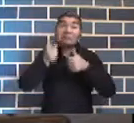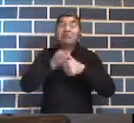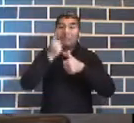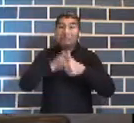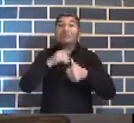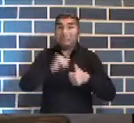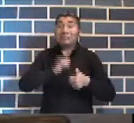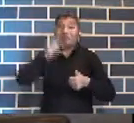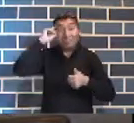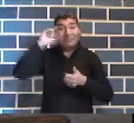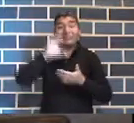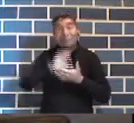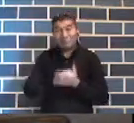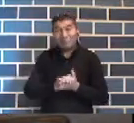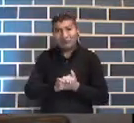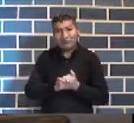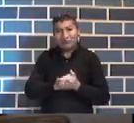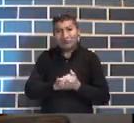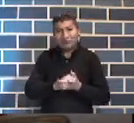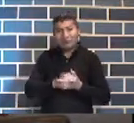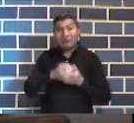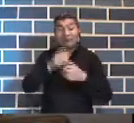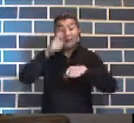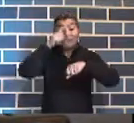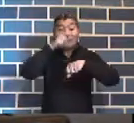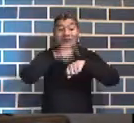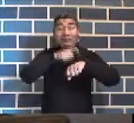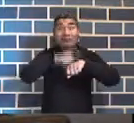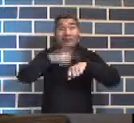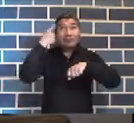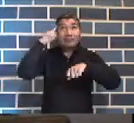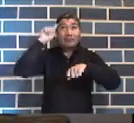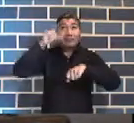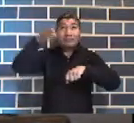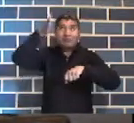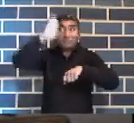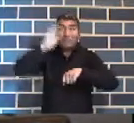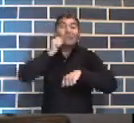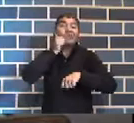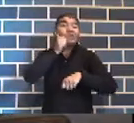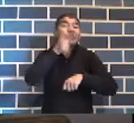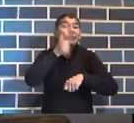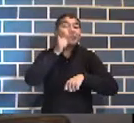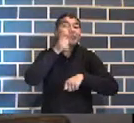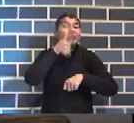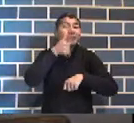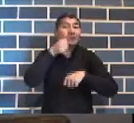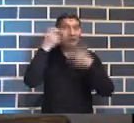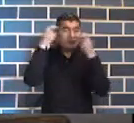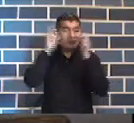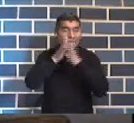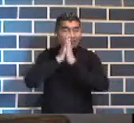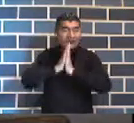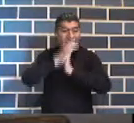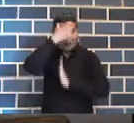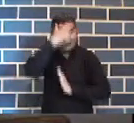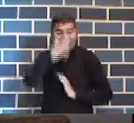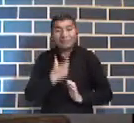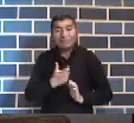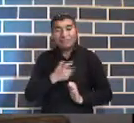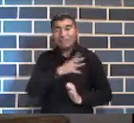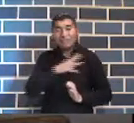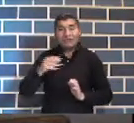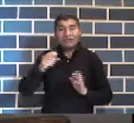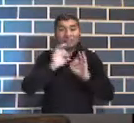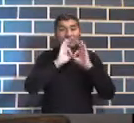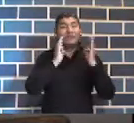creo es darnos tiempo para dios cada día en la oración personal y en